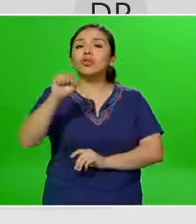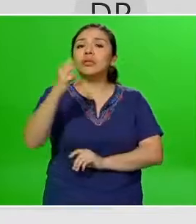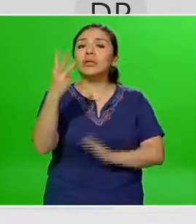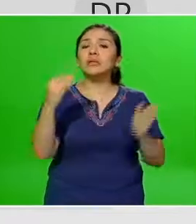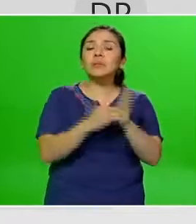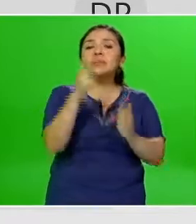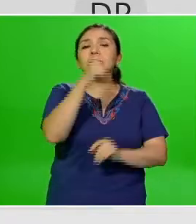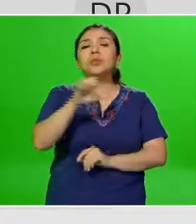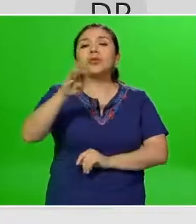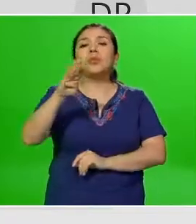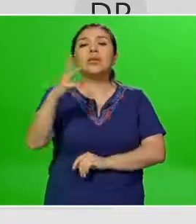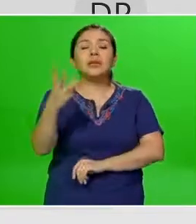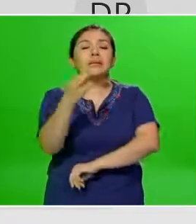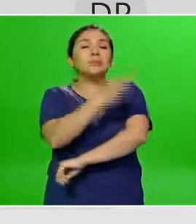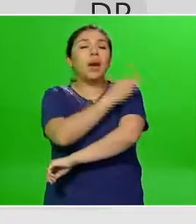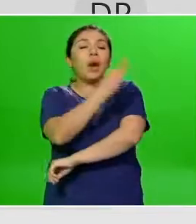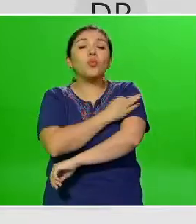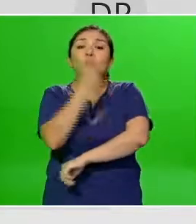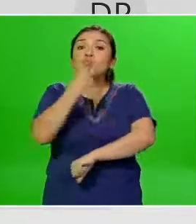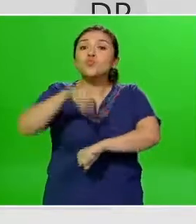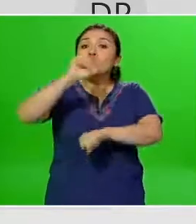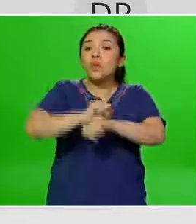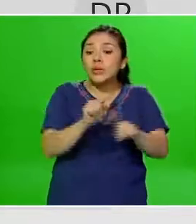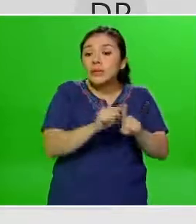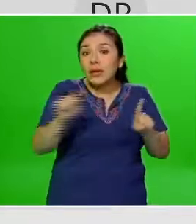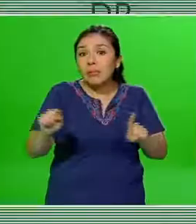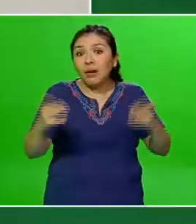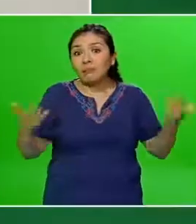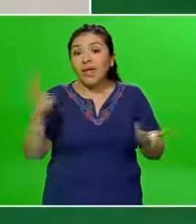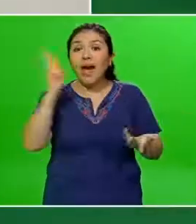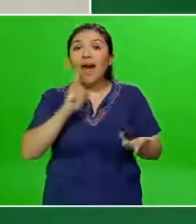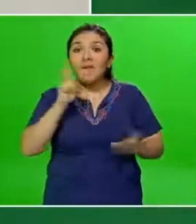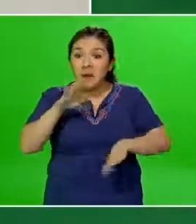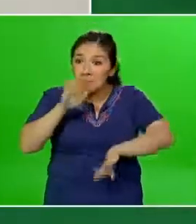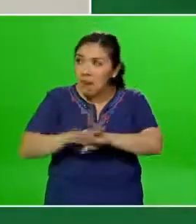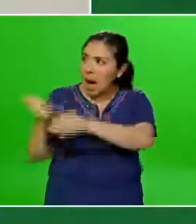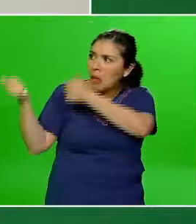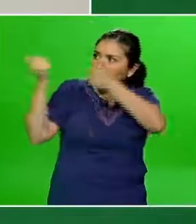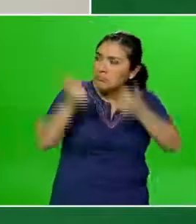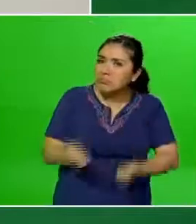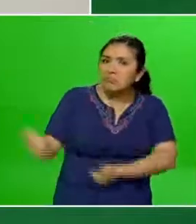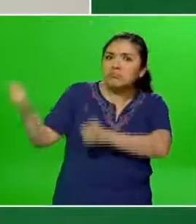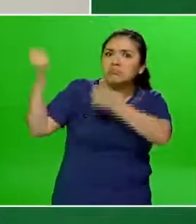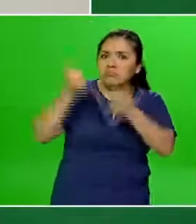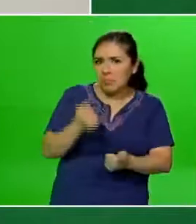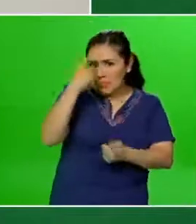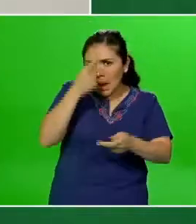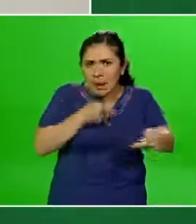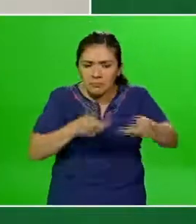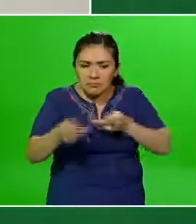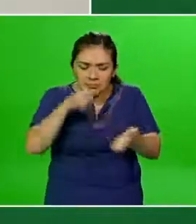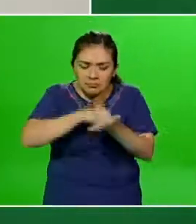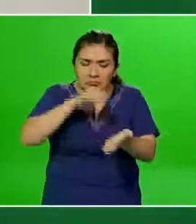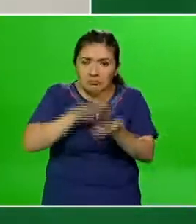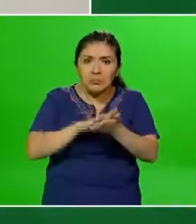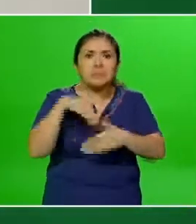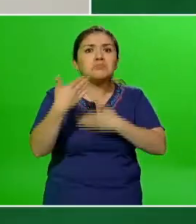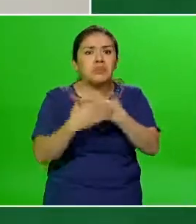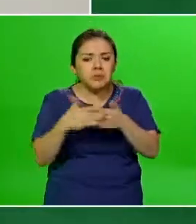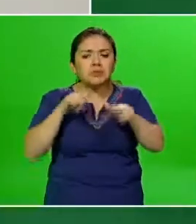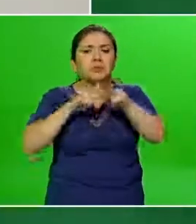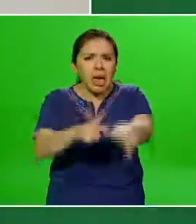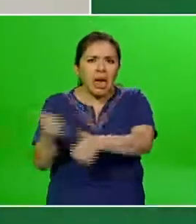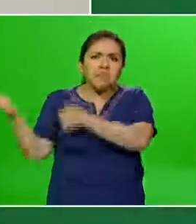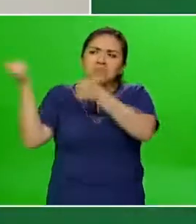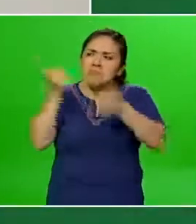3,263,193 dosis para una semana. Y esperamos, en función de la proveeduría de vacunas que se tiene programada y que seguirá llegando al país